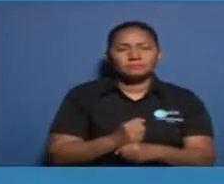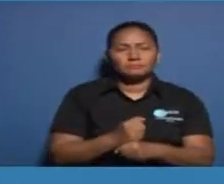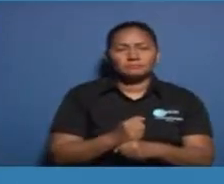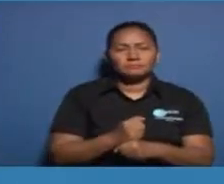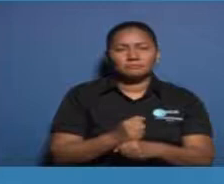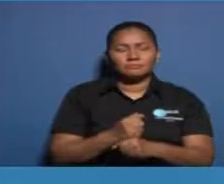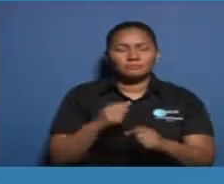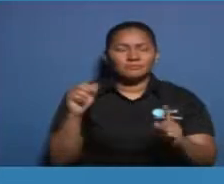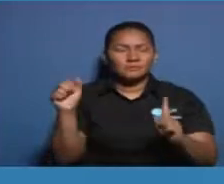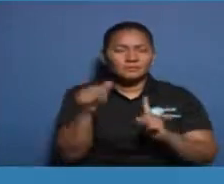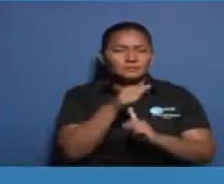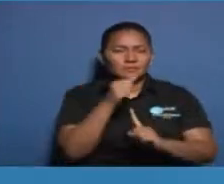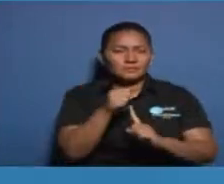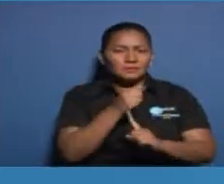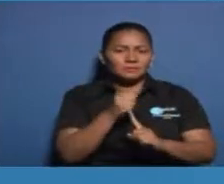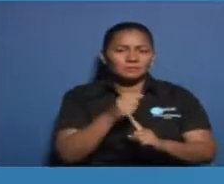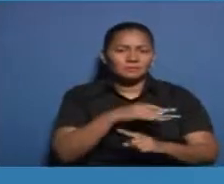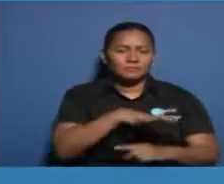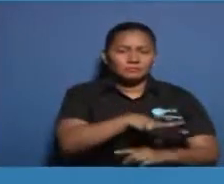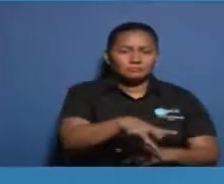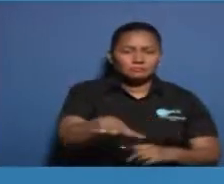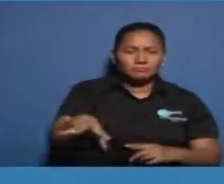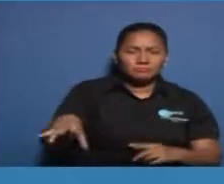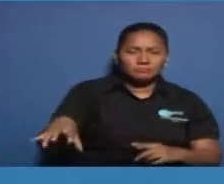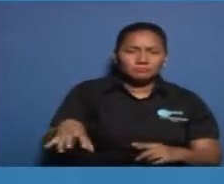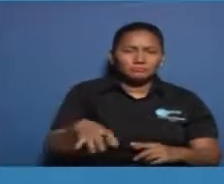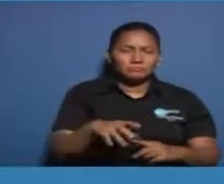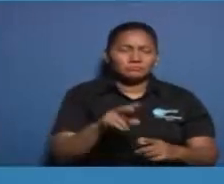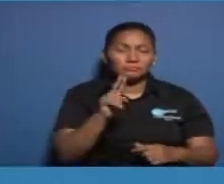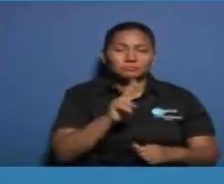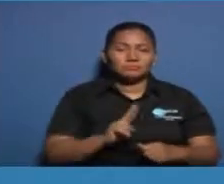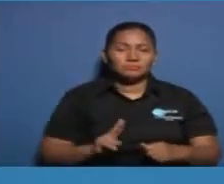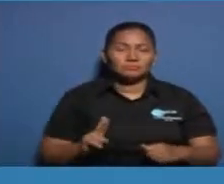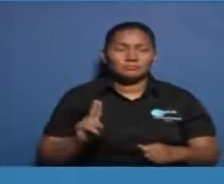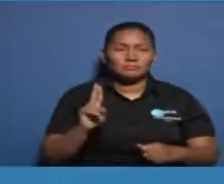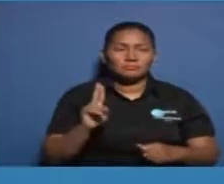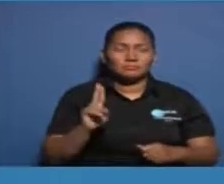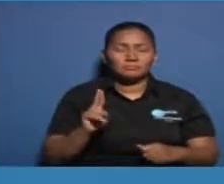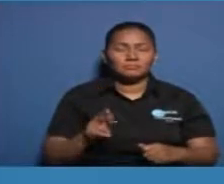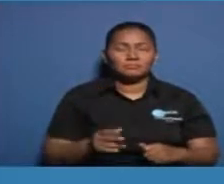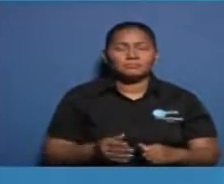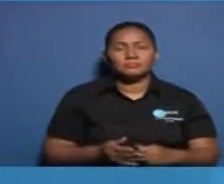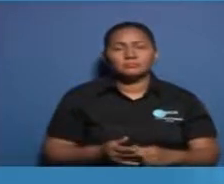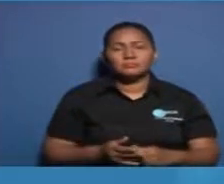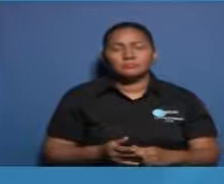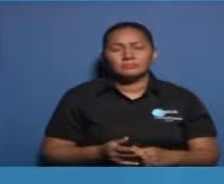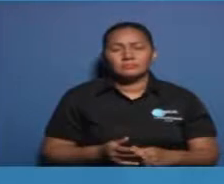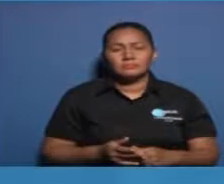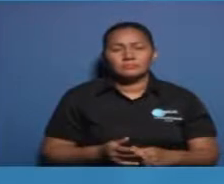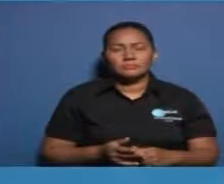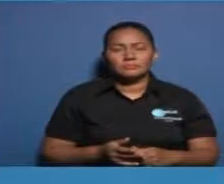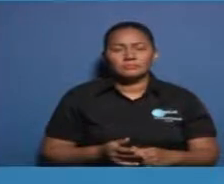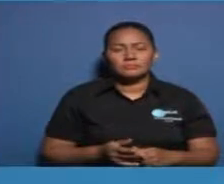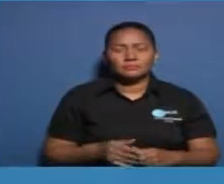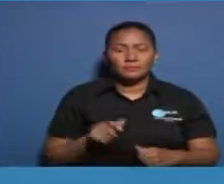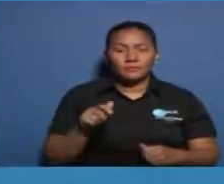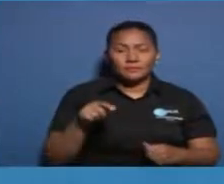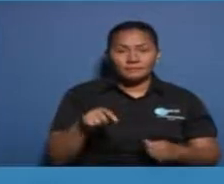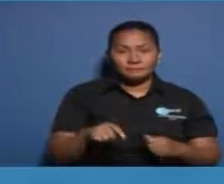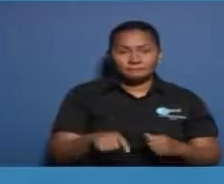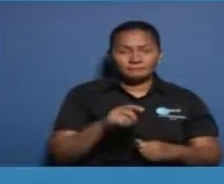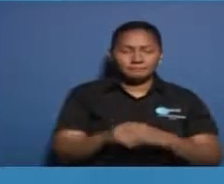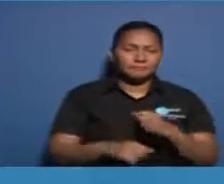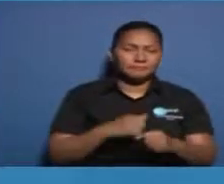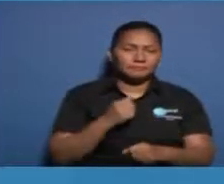inclusive de las universidades aquí resaltó algo importante para quienes nos escuchan este año el 14 de